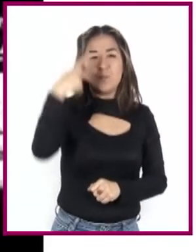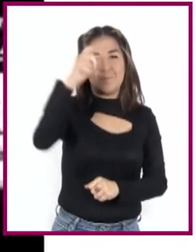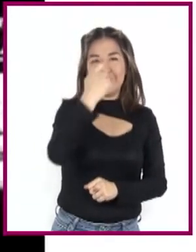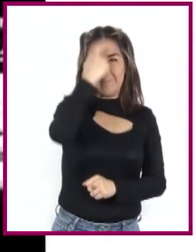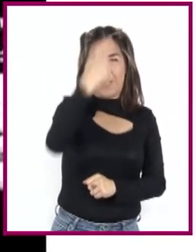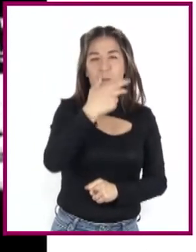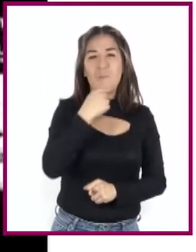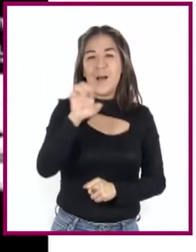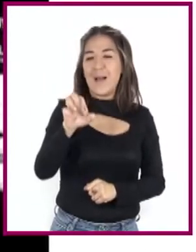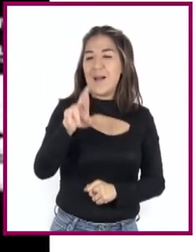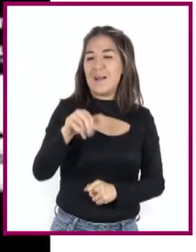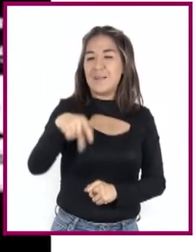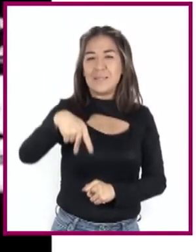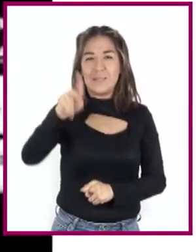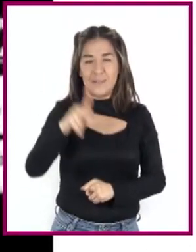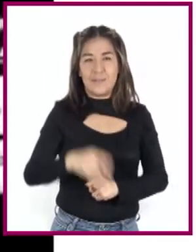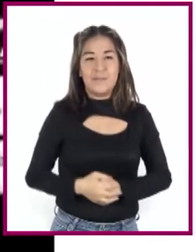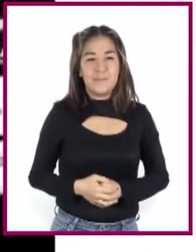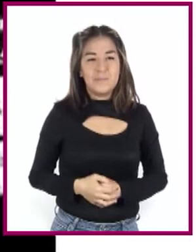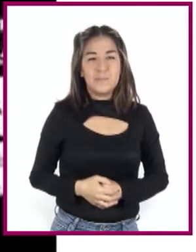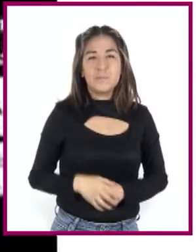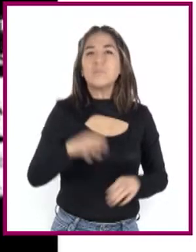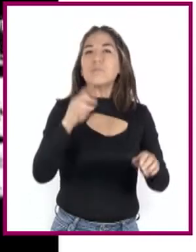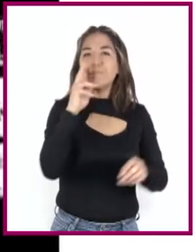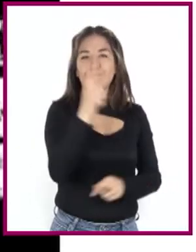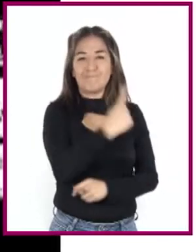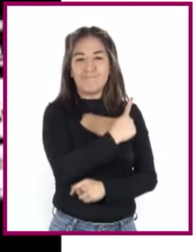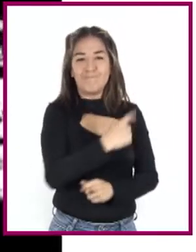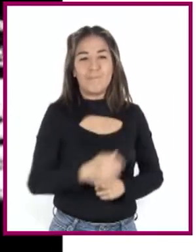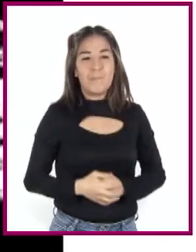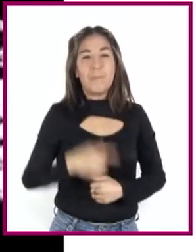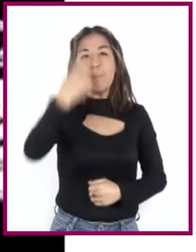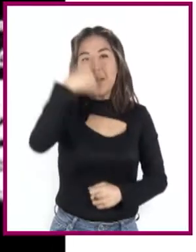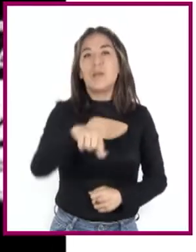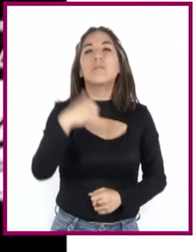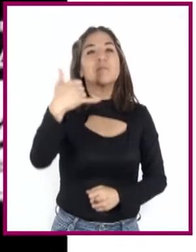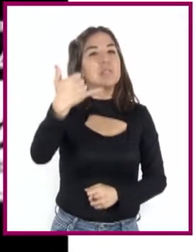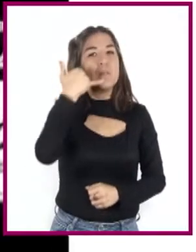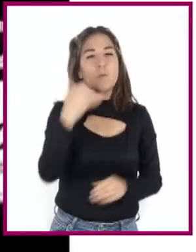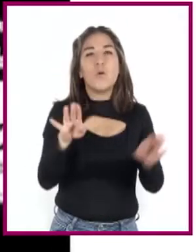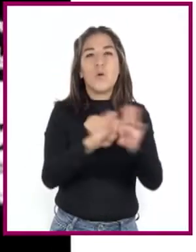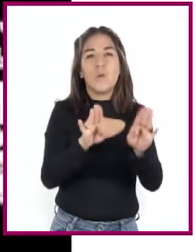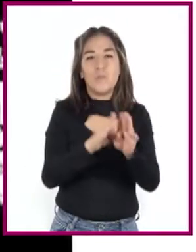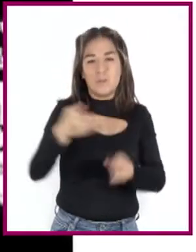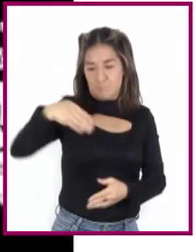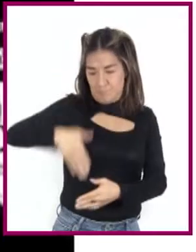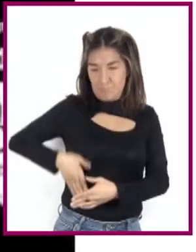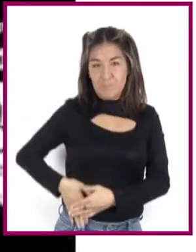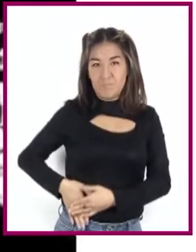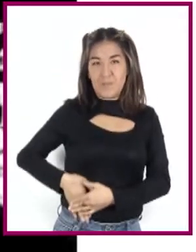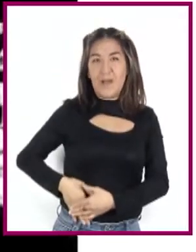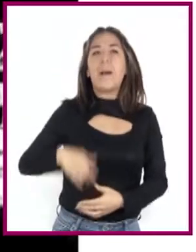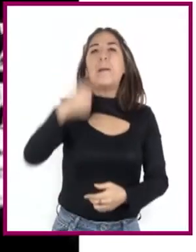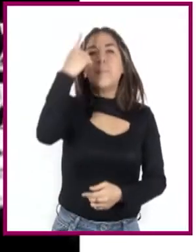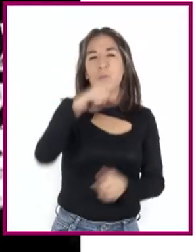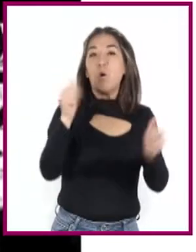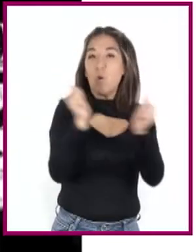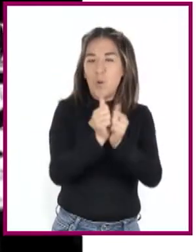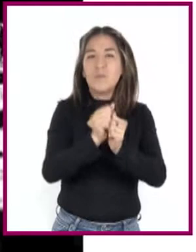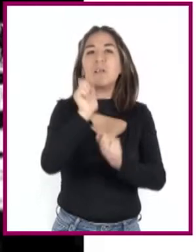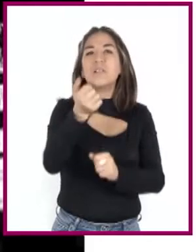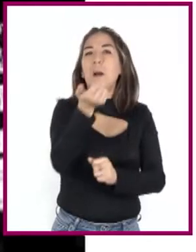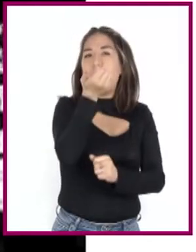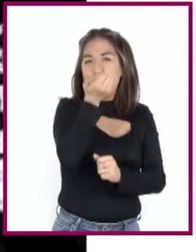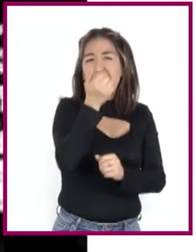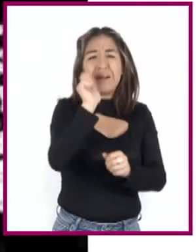Erik Tigerstedt presentó una patente para un teléfono plegable de bolsillo, con un micrófono de carbono